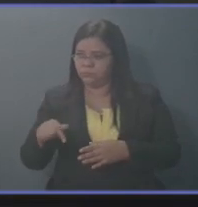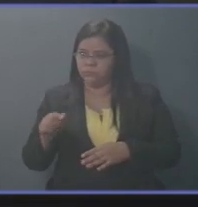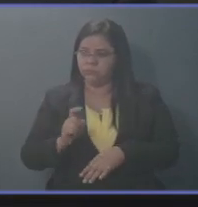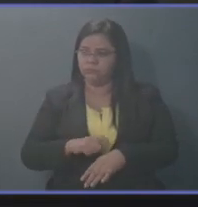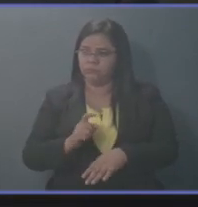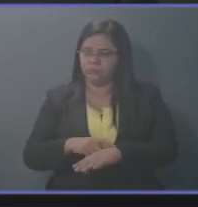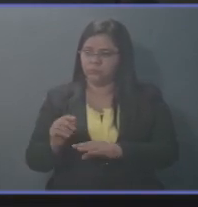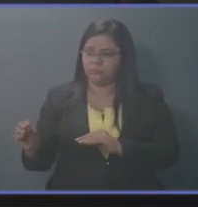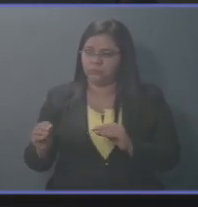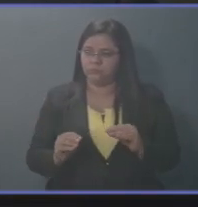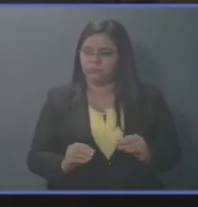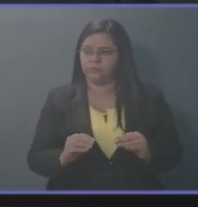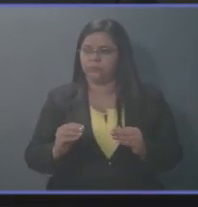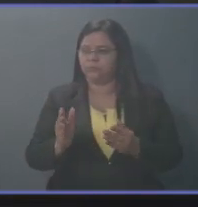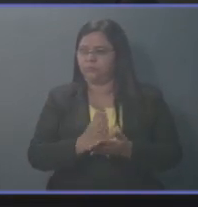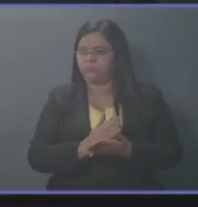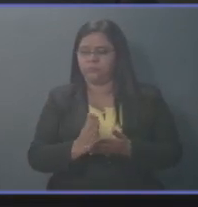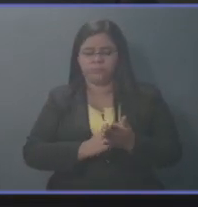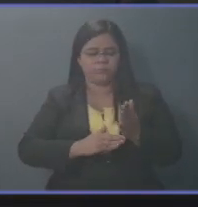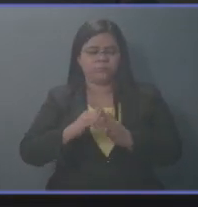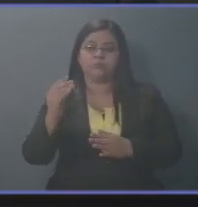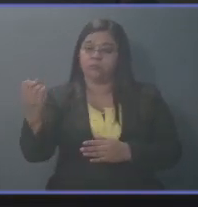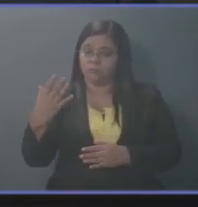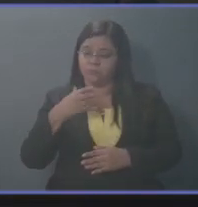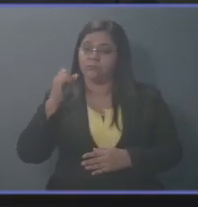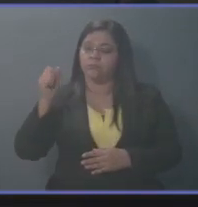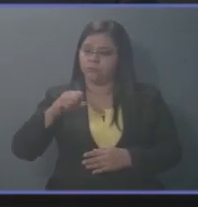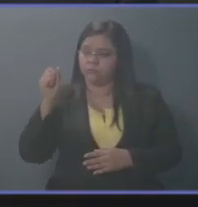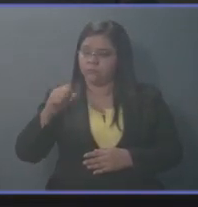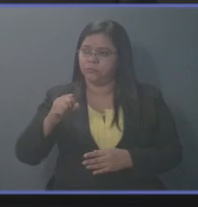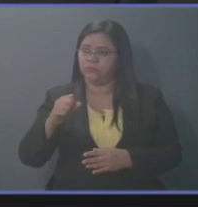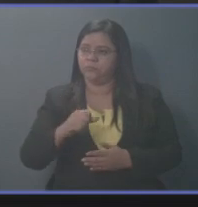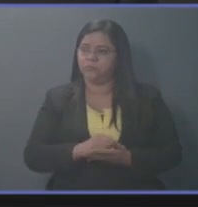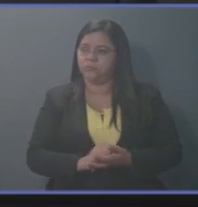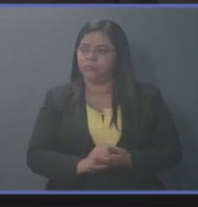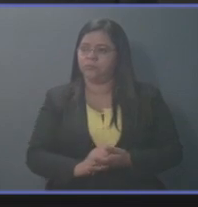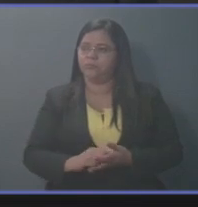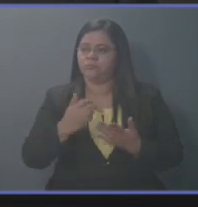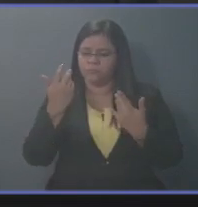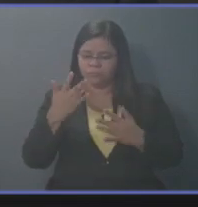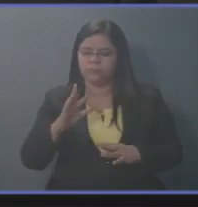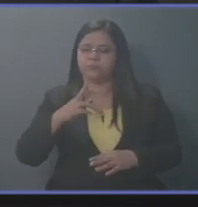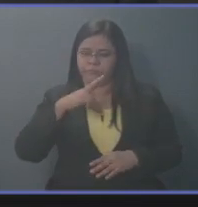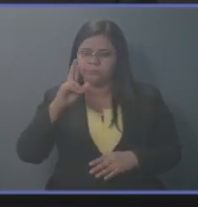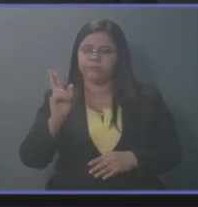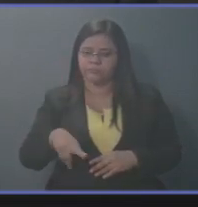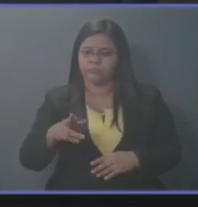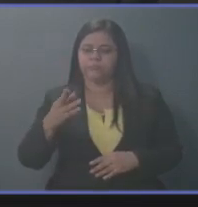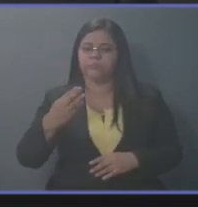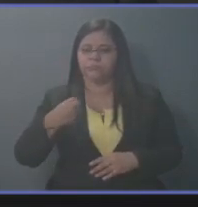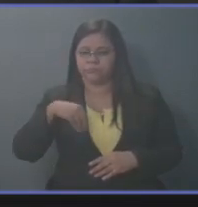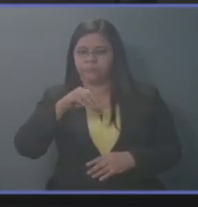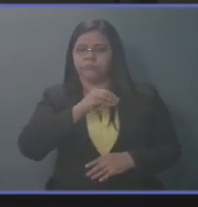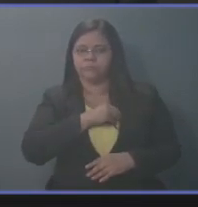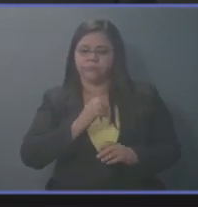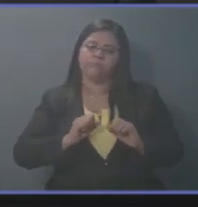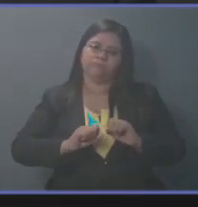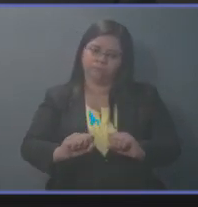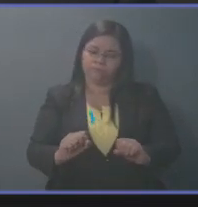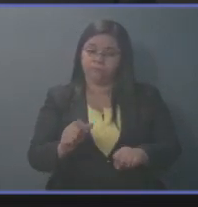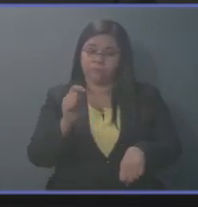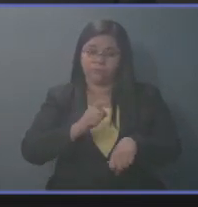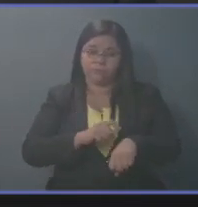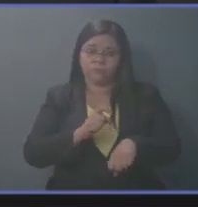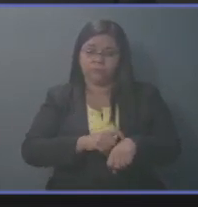que no tengo más que hablar. Me confirman que ciertamente el tercer fallecido es un médico de profesión, que al